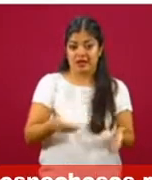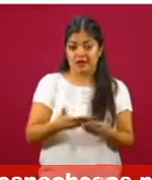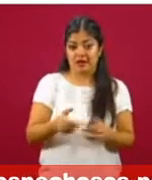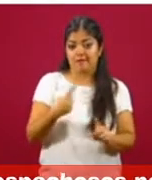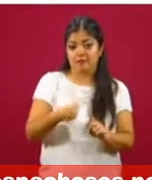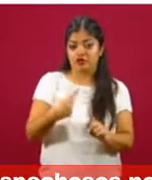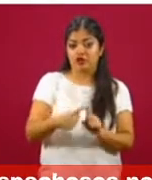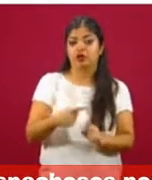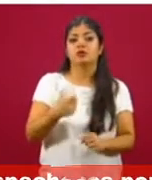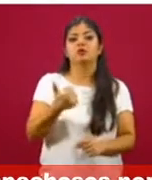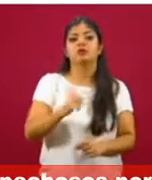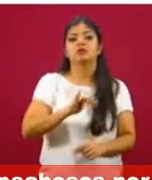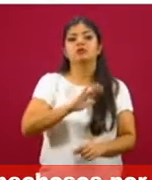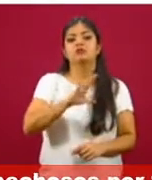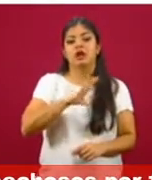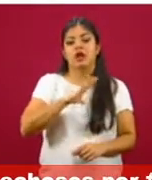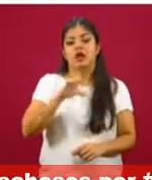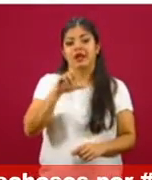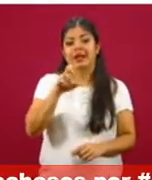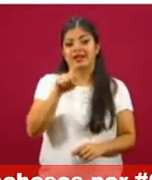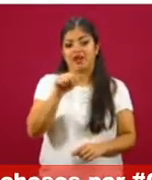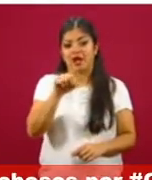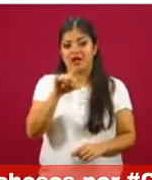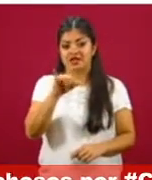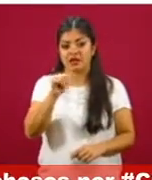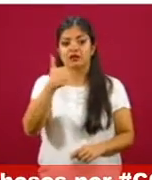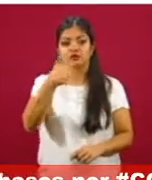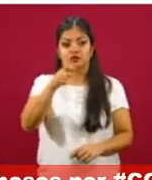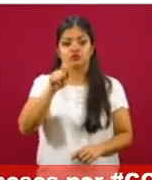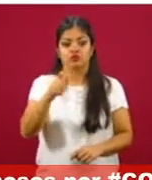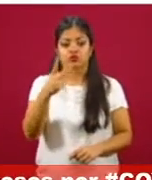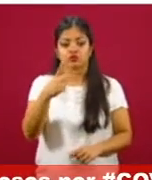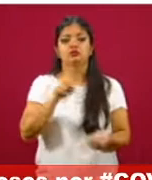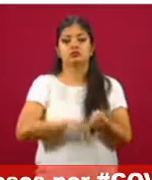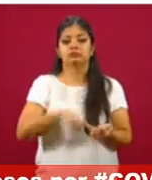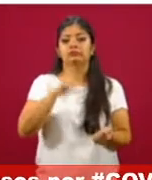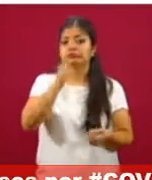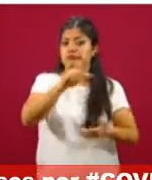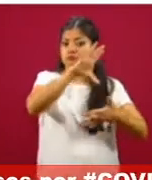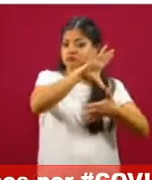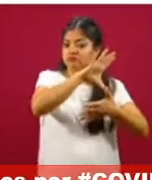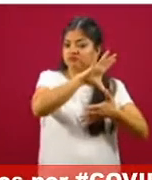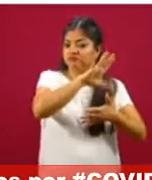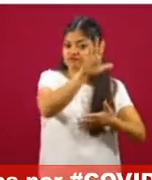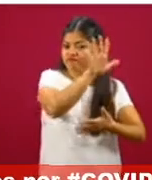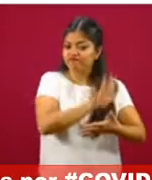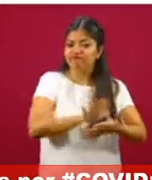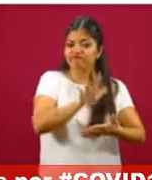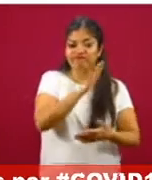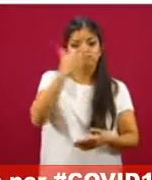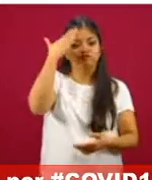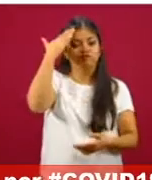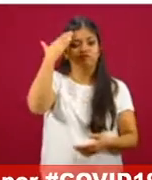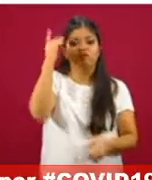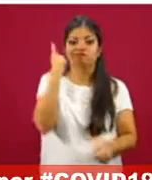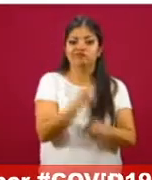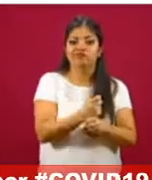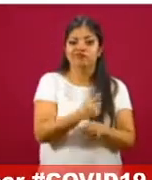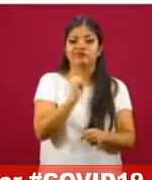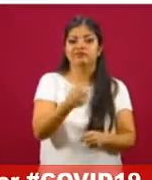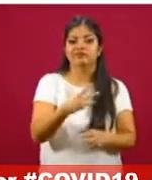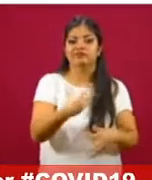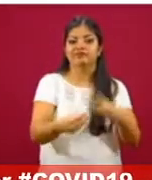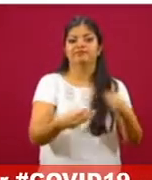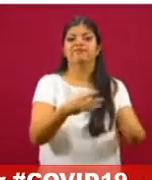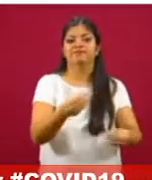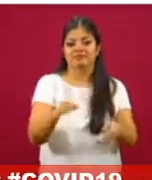de letalidad global es 6.2. Se sigue viendo que la región de América es la que predomina en todo el mundo por su frecuencia de